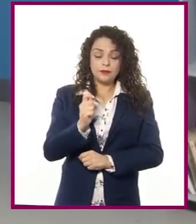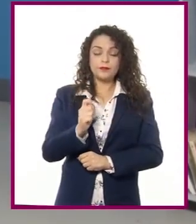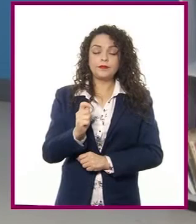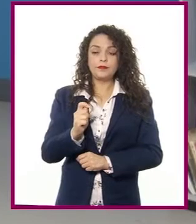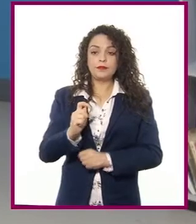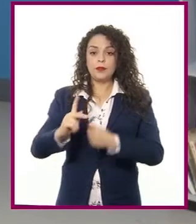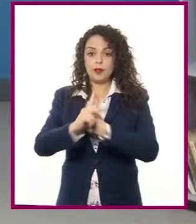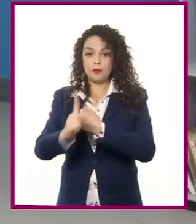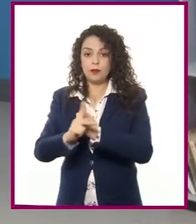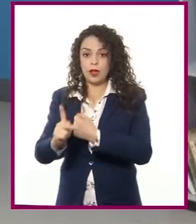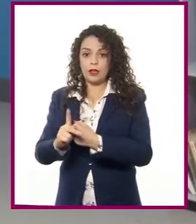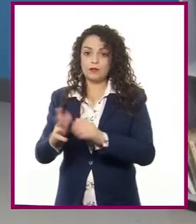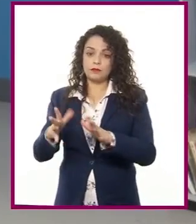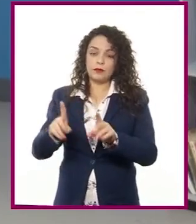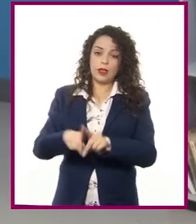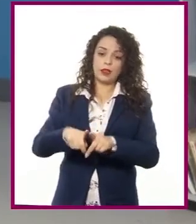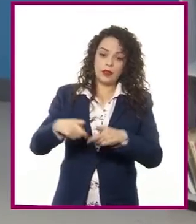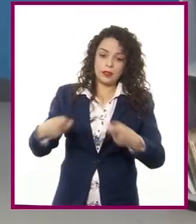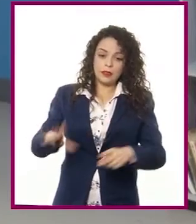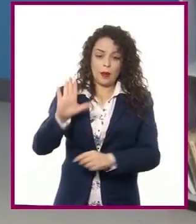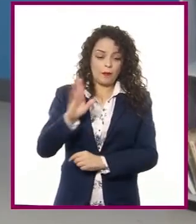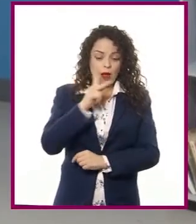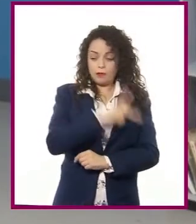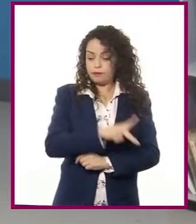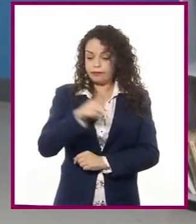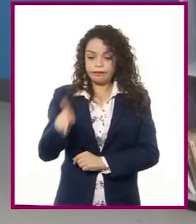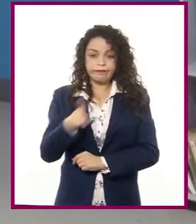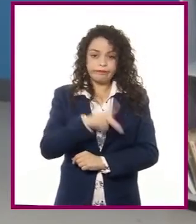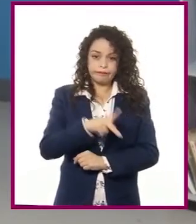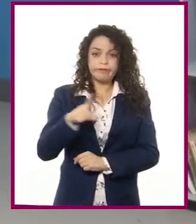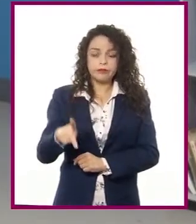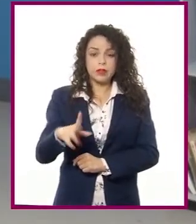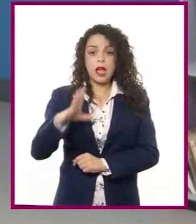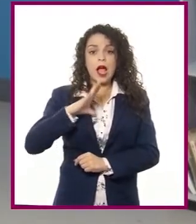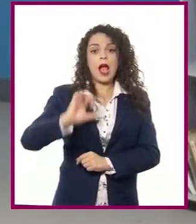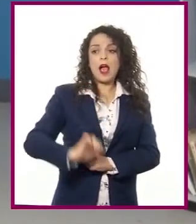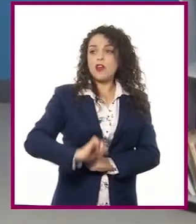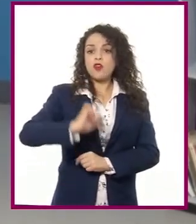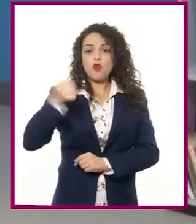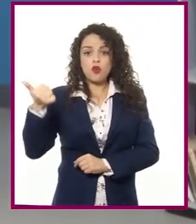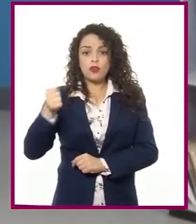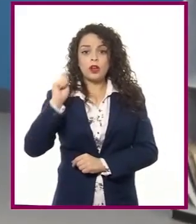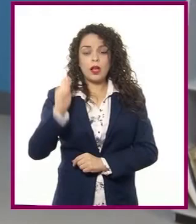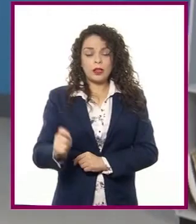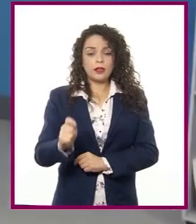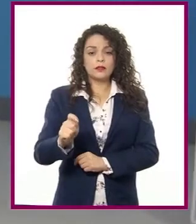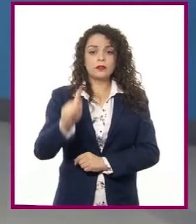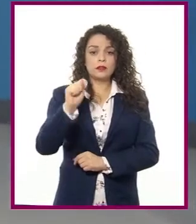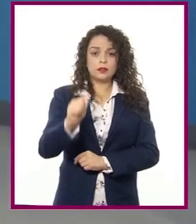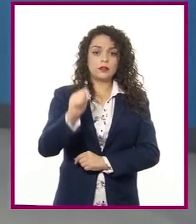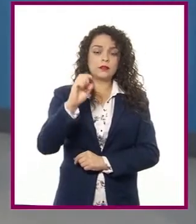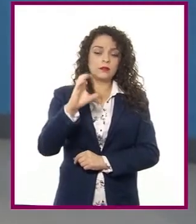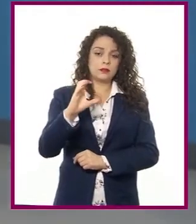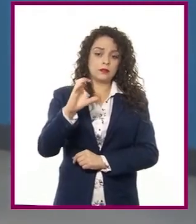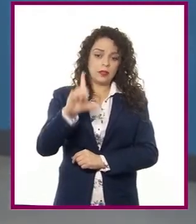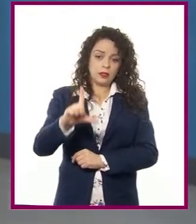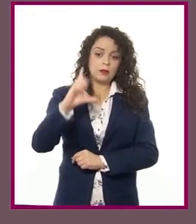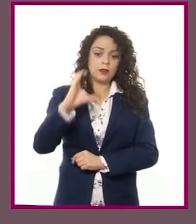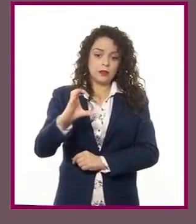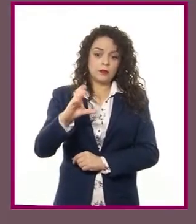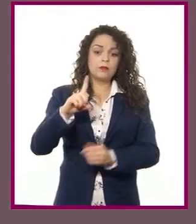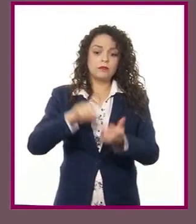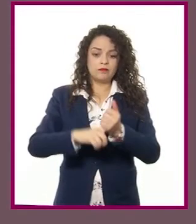una economía relativamente semejante entre sí, existe otro tratado comercial en donde hay un mayor desequilibrio